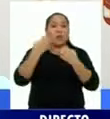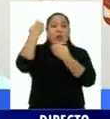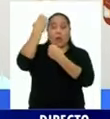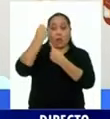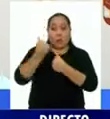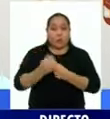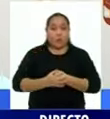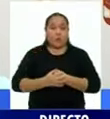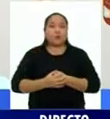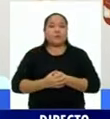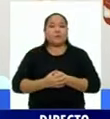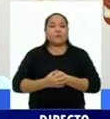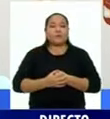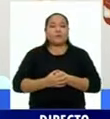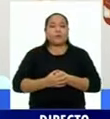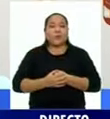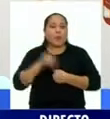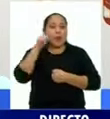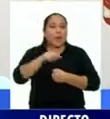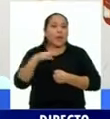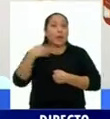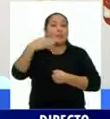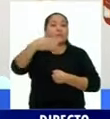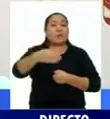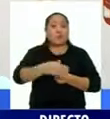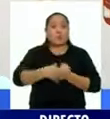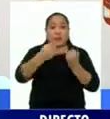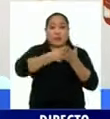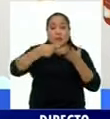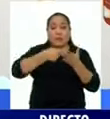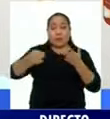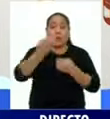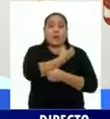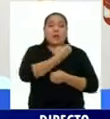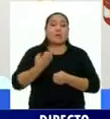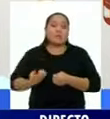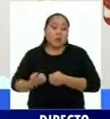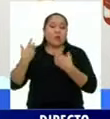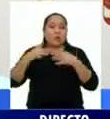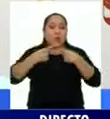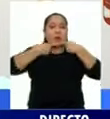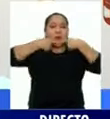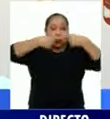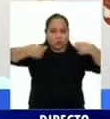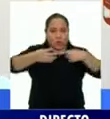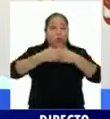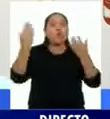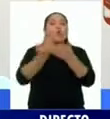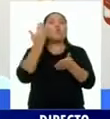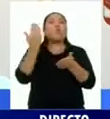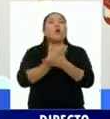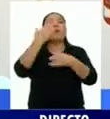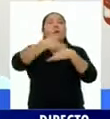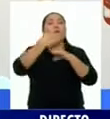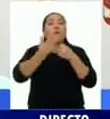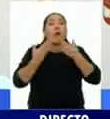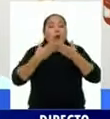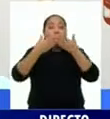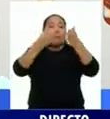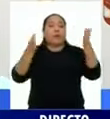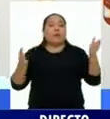economía. En la siguiente semana el gobierno debe anunciar nuevas medidas de